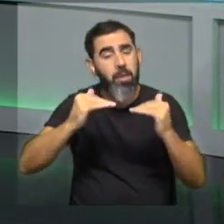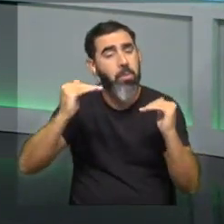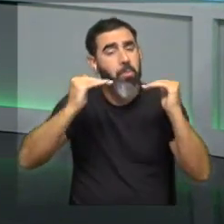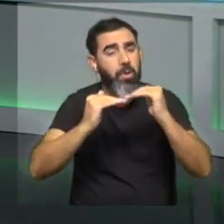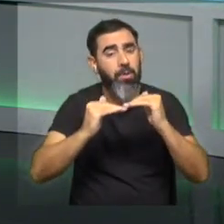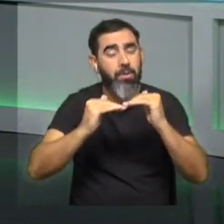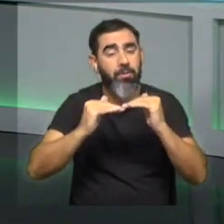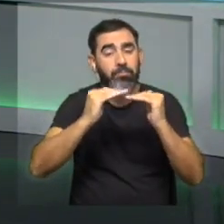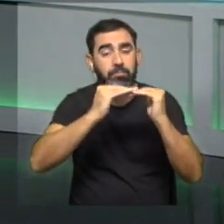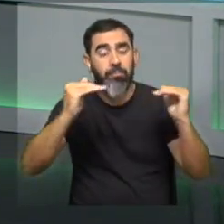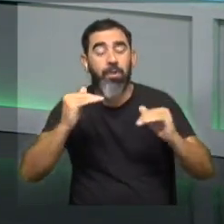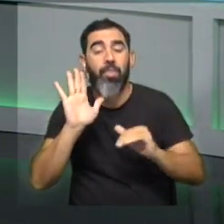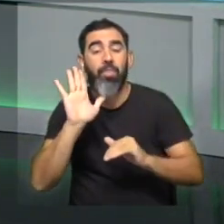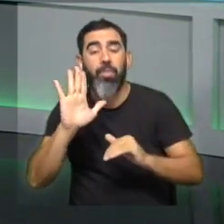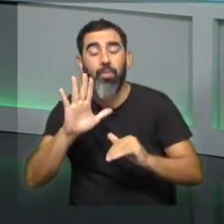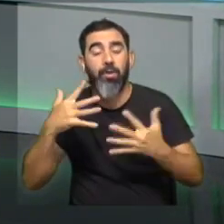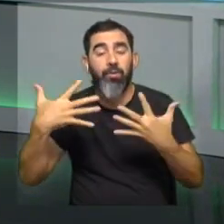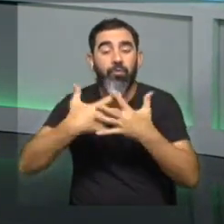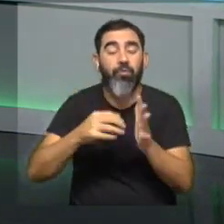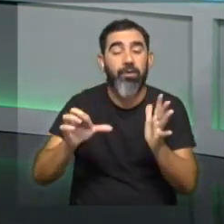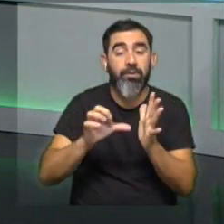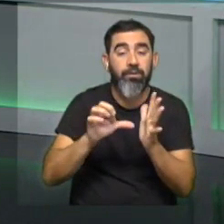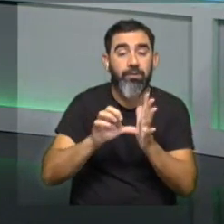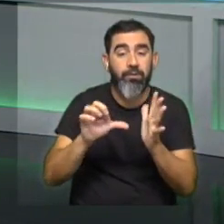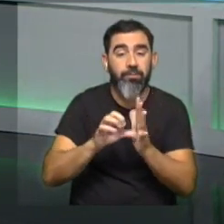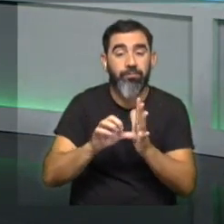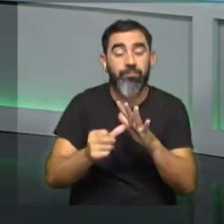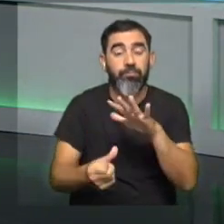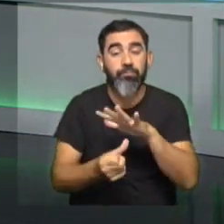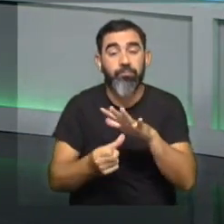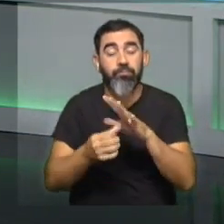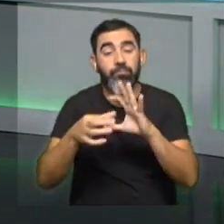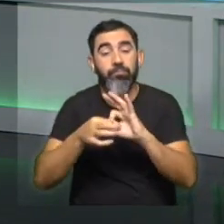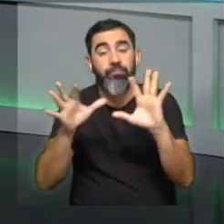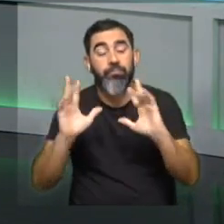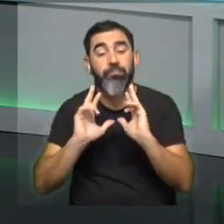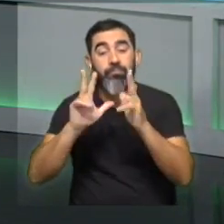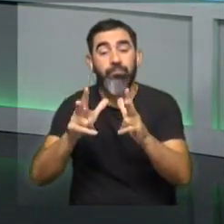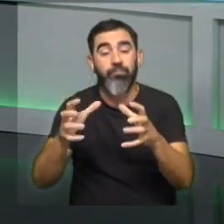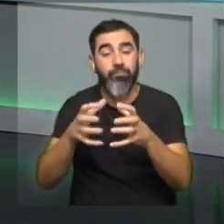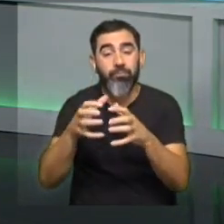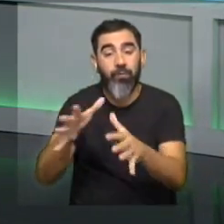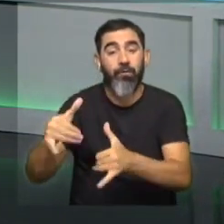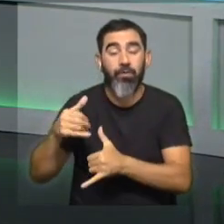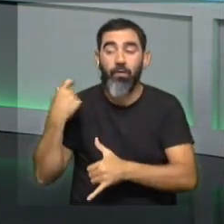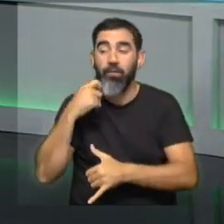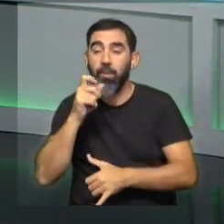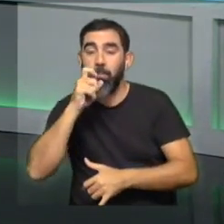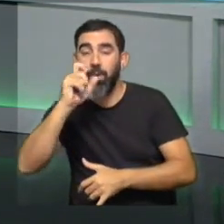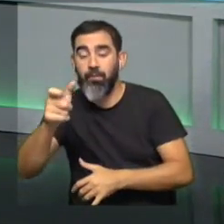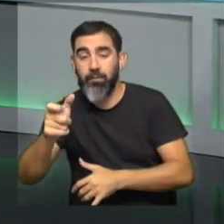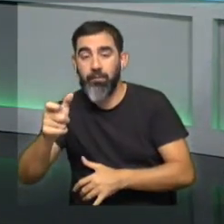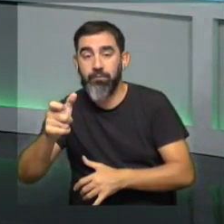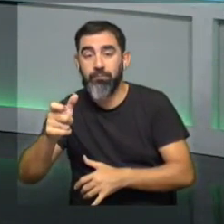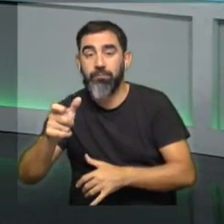y aplana el déficit que sufre el sistema de pasividades. El líder del Partido Independiente afirmó que Cabildo Abierto faltó a la palabra y